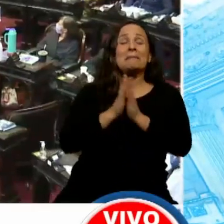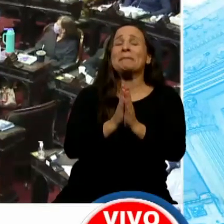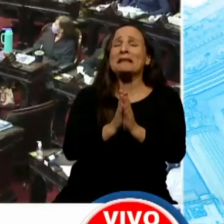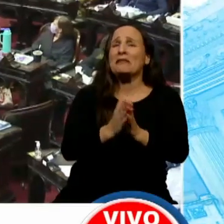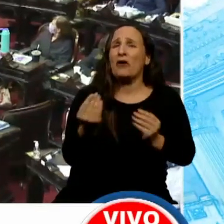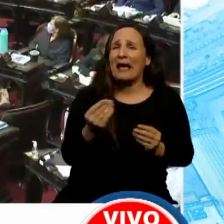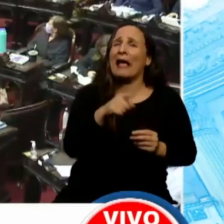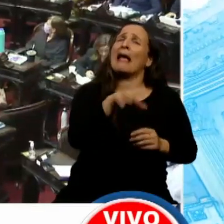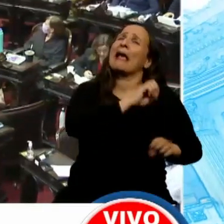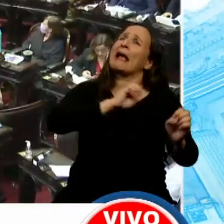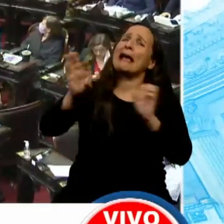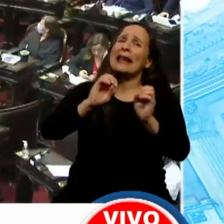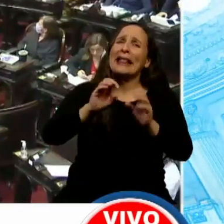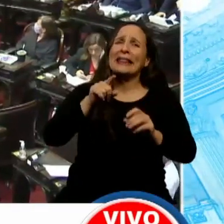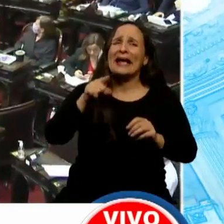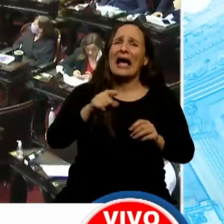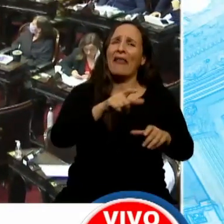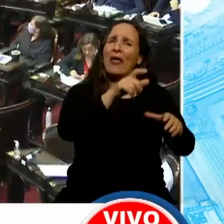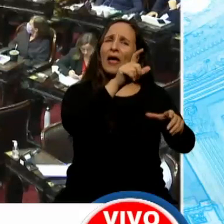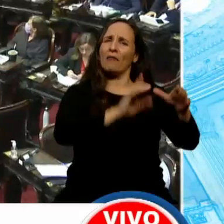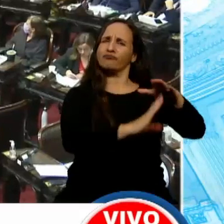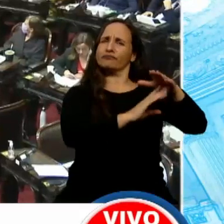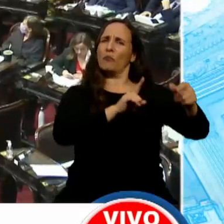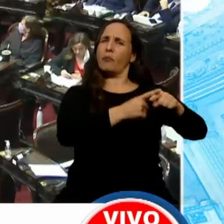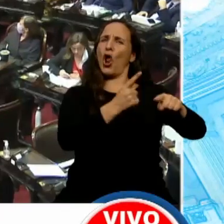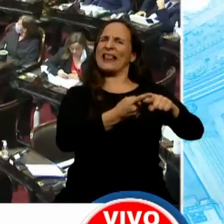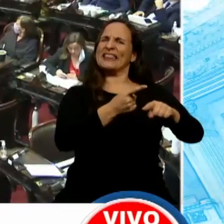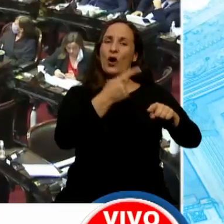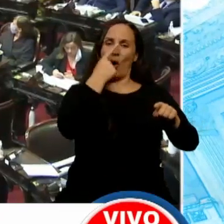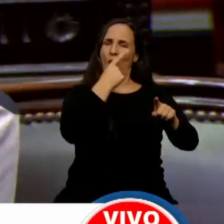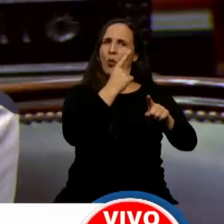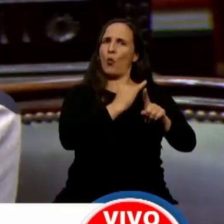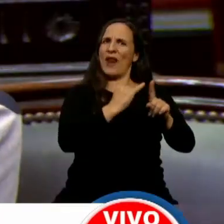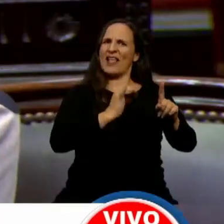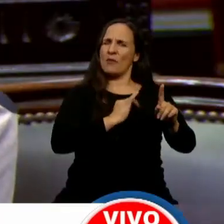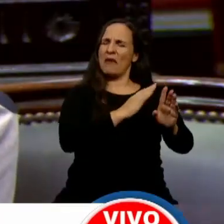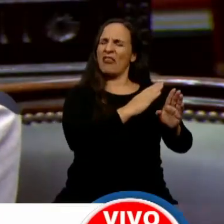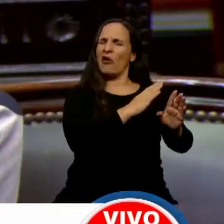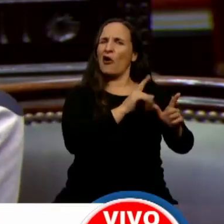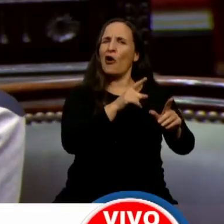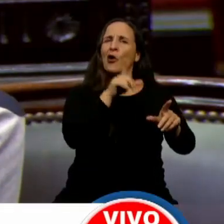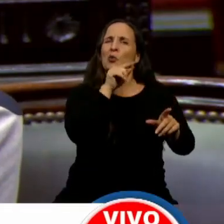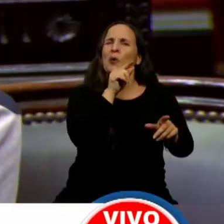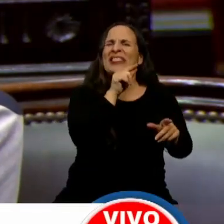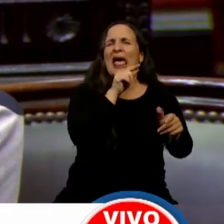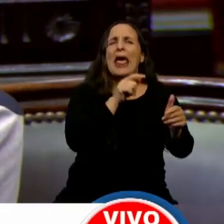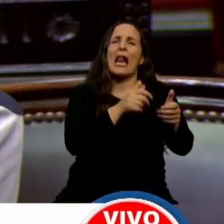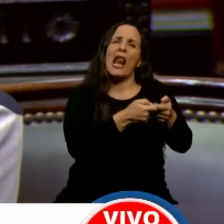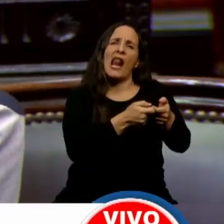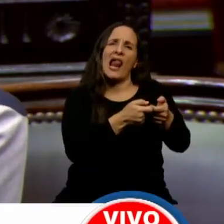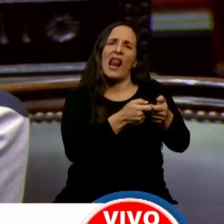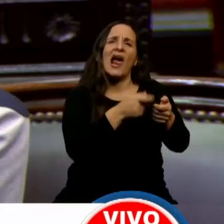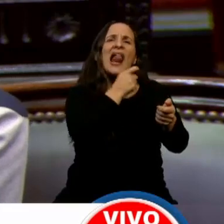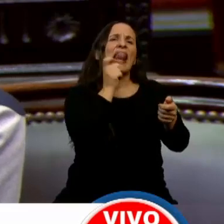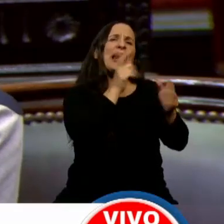la crítica de aquellos dirigentes políticos que el último año y medio han estado tuiteando desde el living